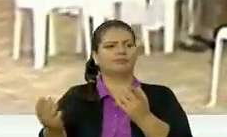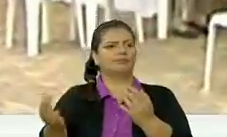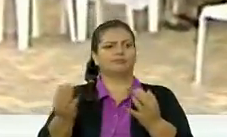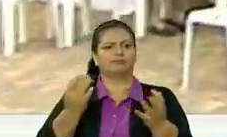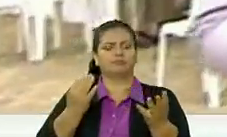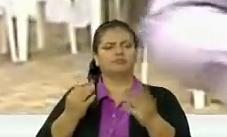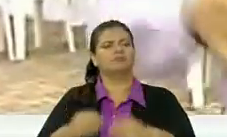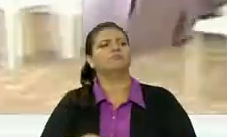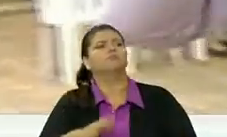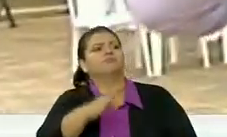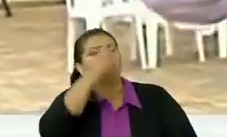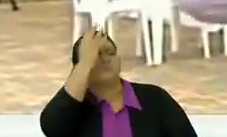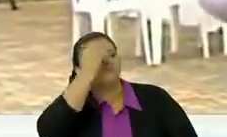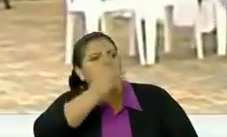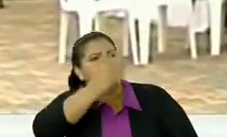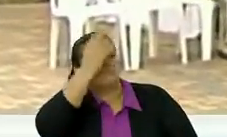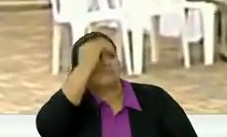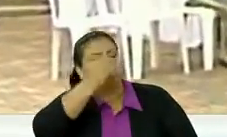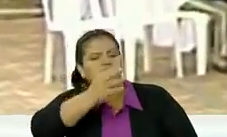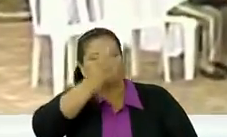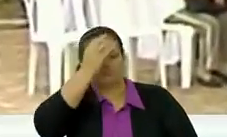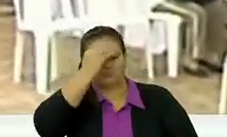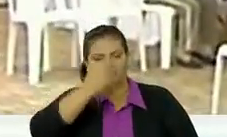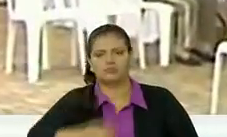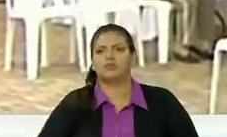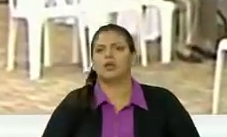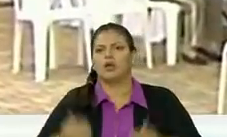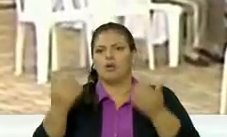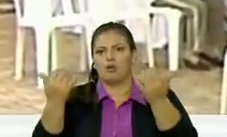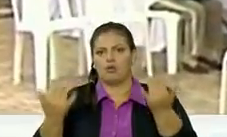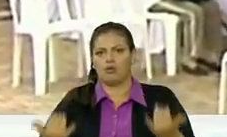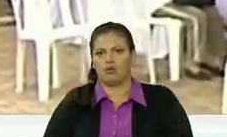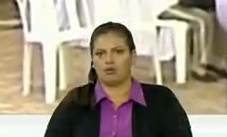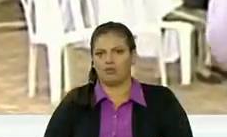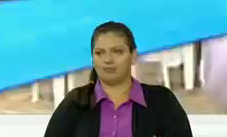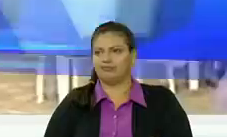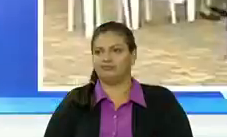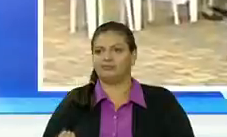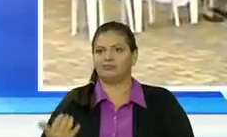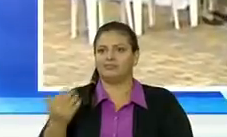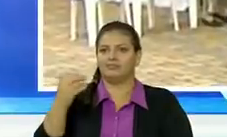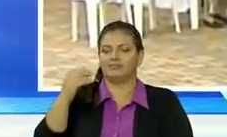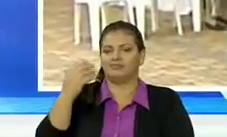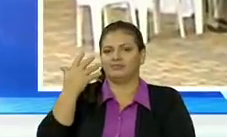esta campaña que se realiza hoy 13 de mayo, Día Mundial Sin Tabaco.